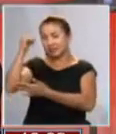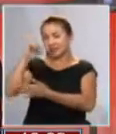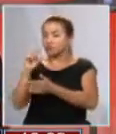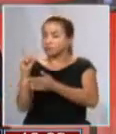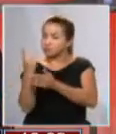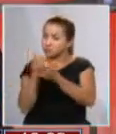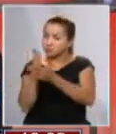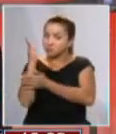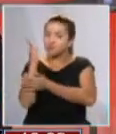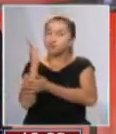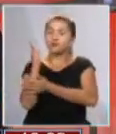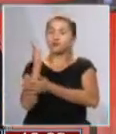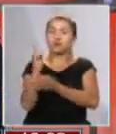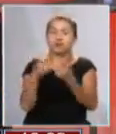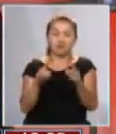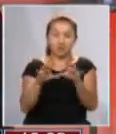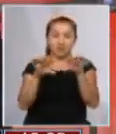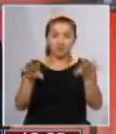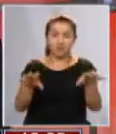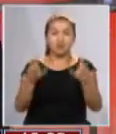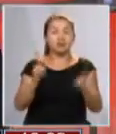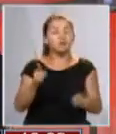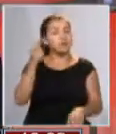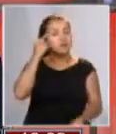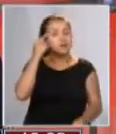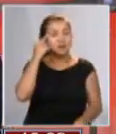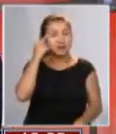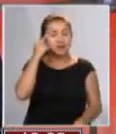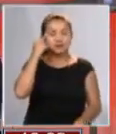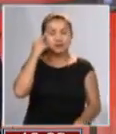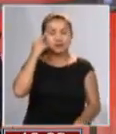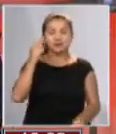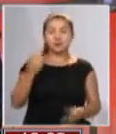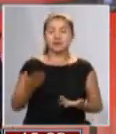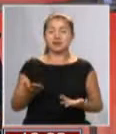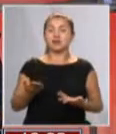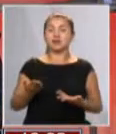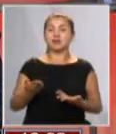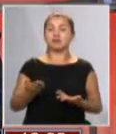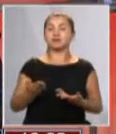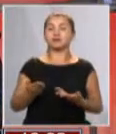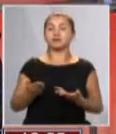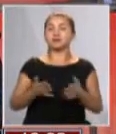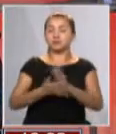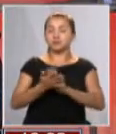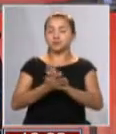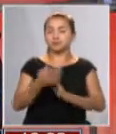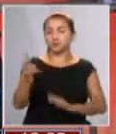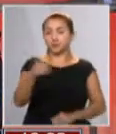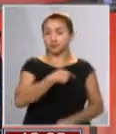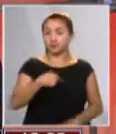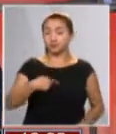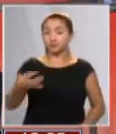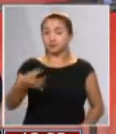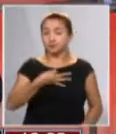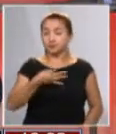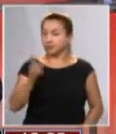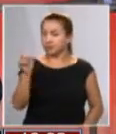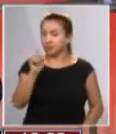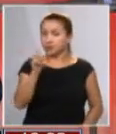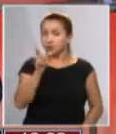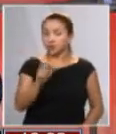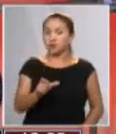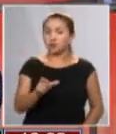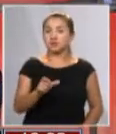Efectivamente, tenemos que considerar que las medidas cautelares, como su nombre lo dice, no es